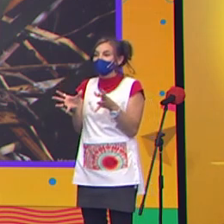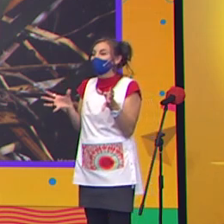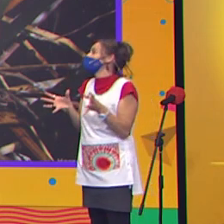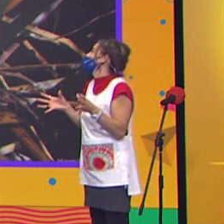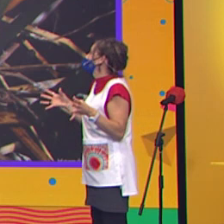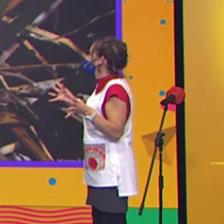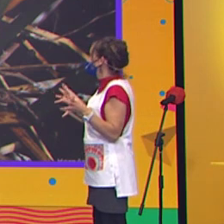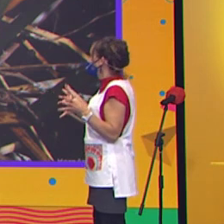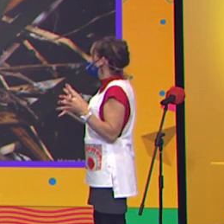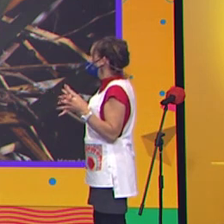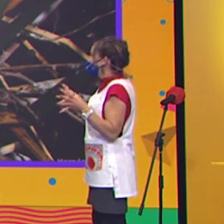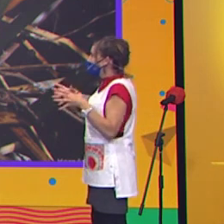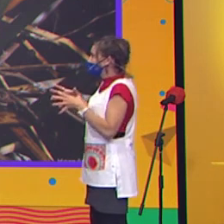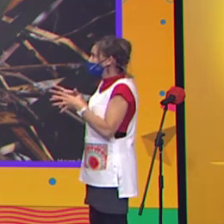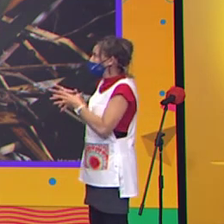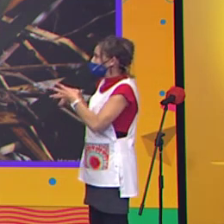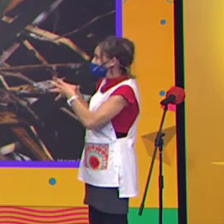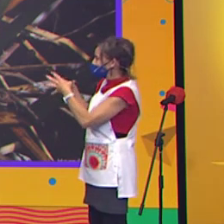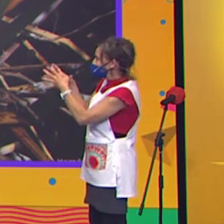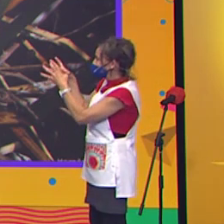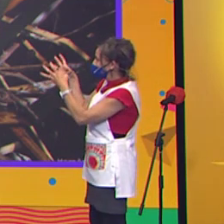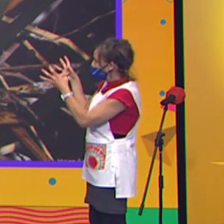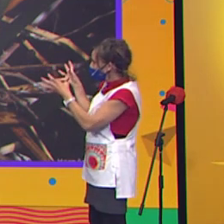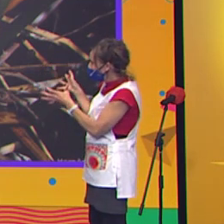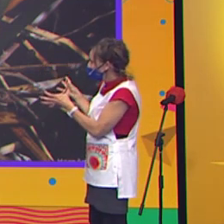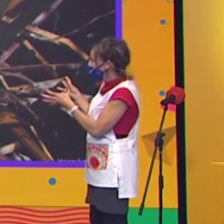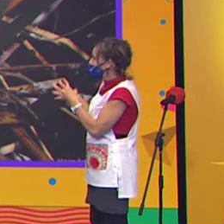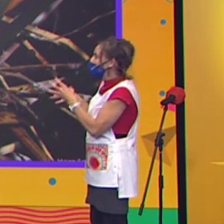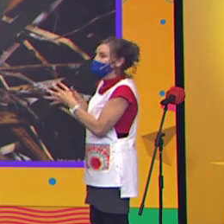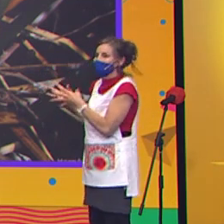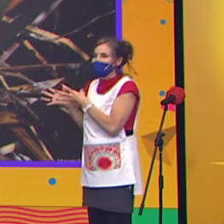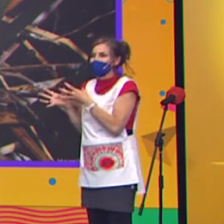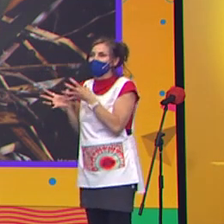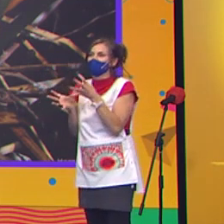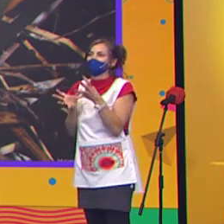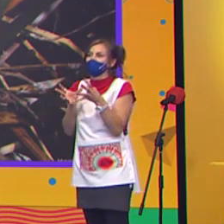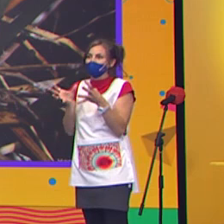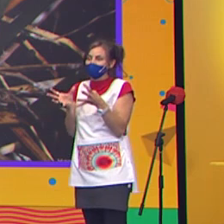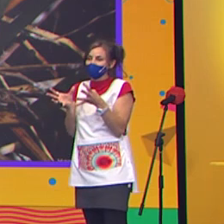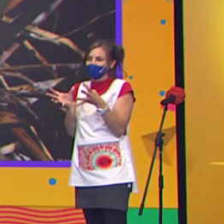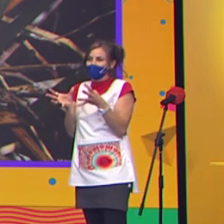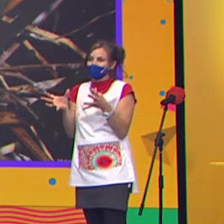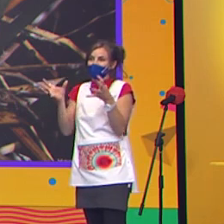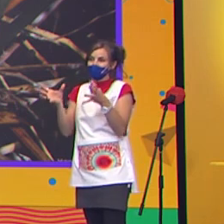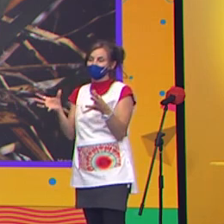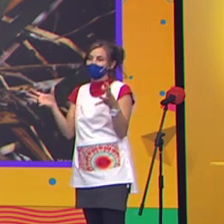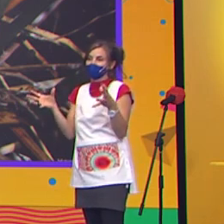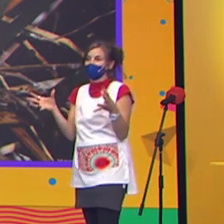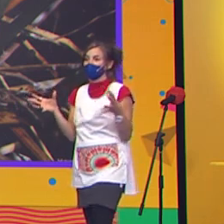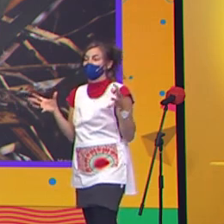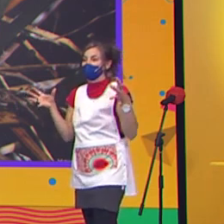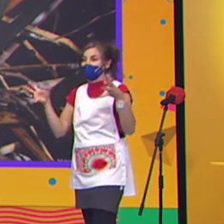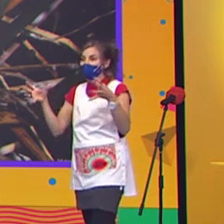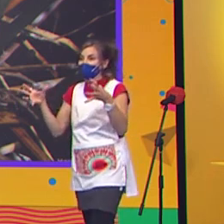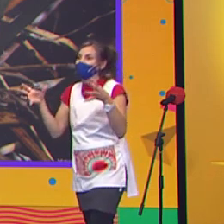nido, porque también hay camuflajes de nido. Nosotros, las aves, hacen un nido de tal manera de no ser visto para que justamente